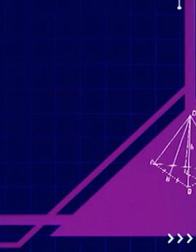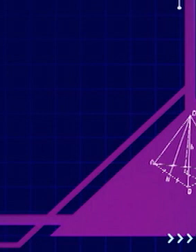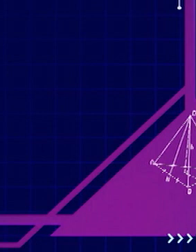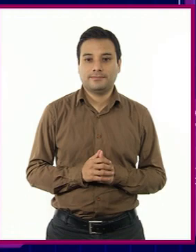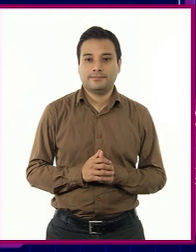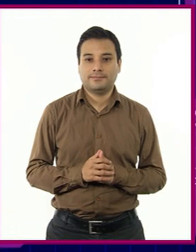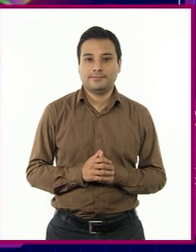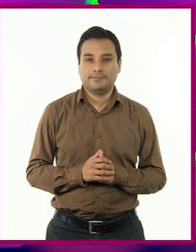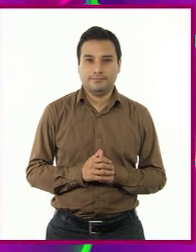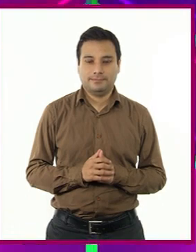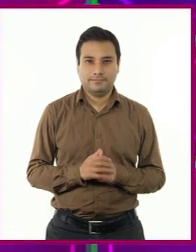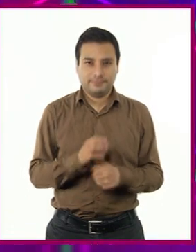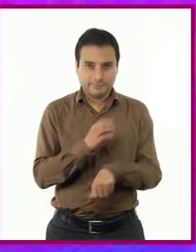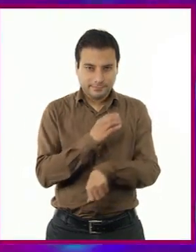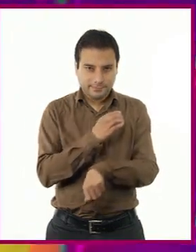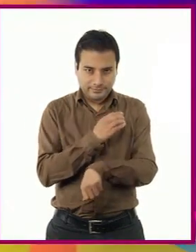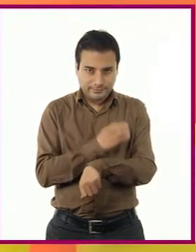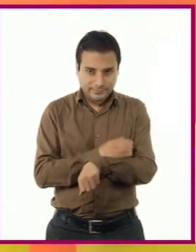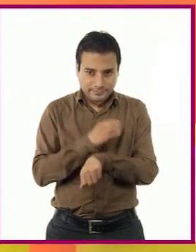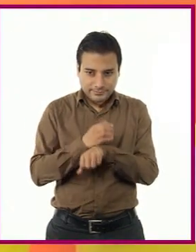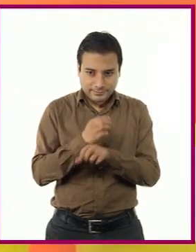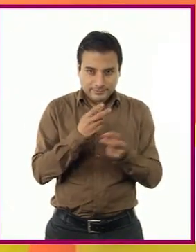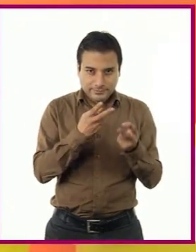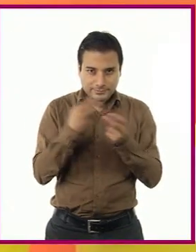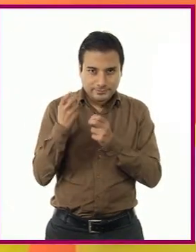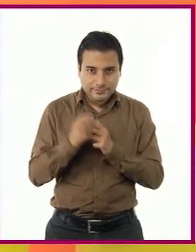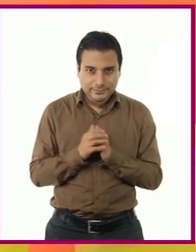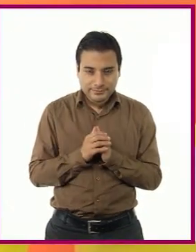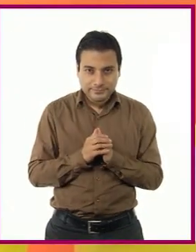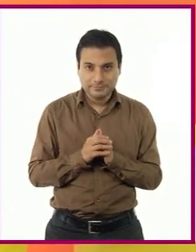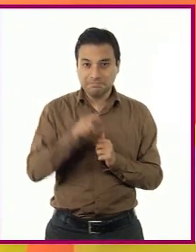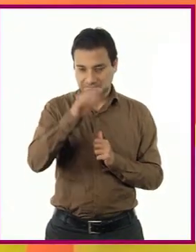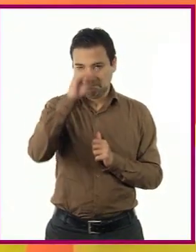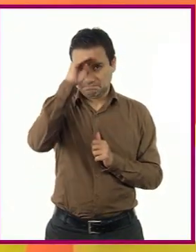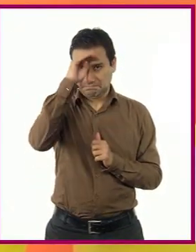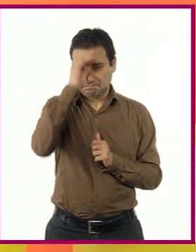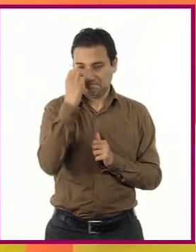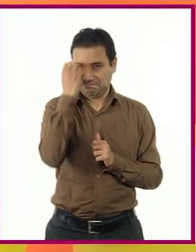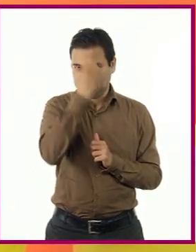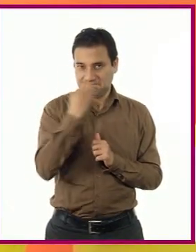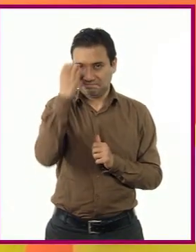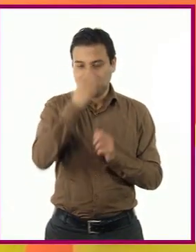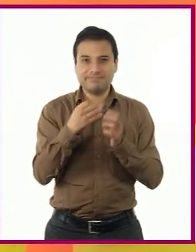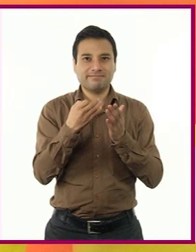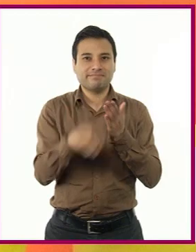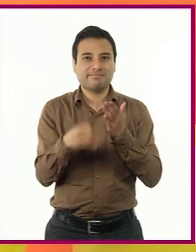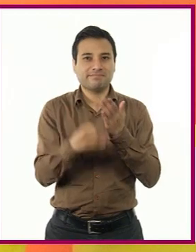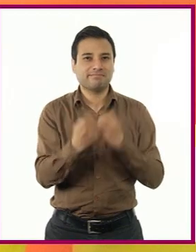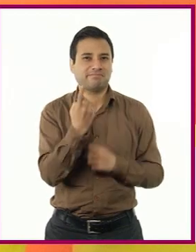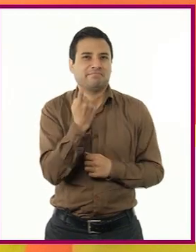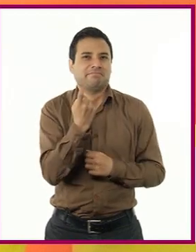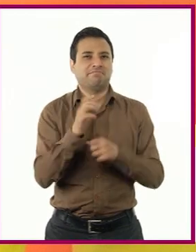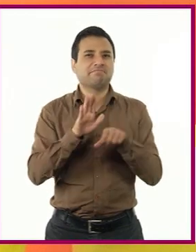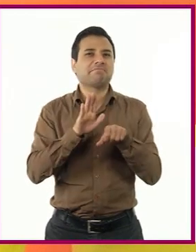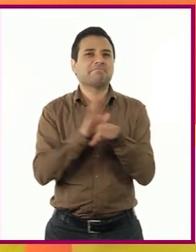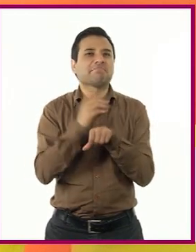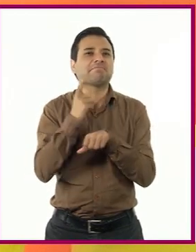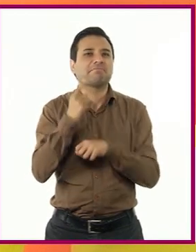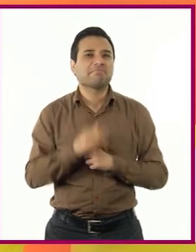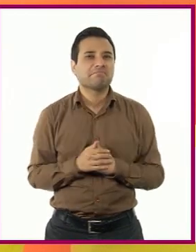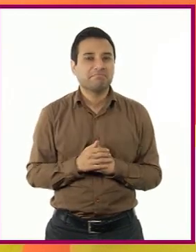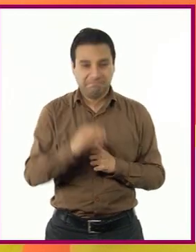robó. Los invitamos a que analicen la situación y encuentren el peso faltante o la causa que lo